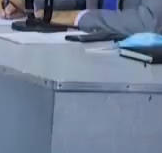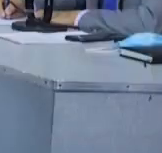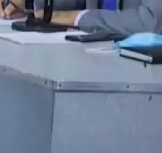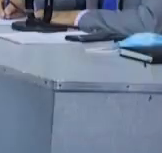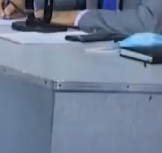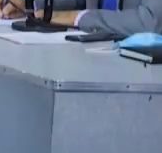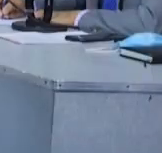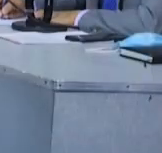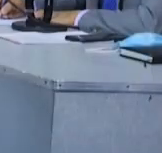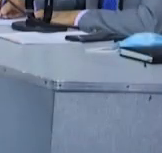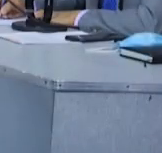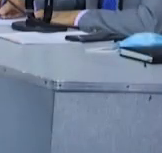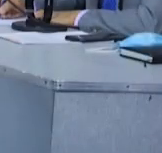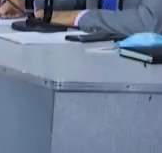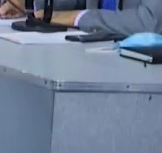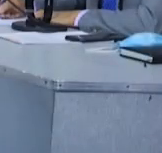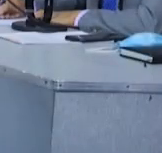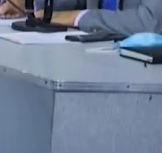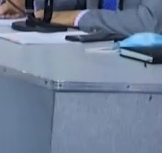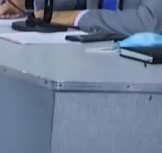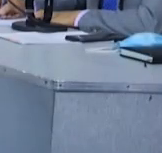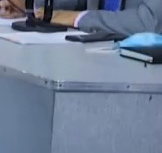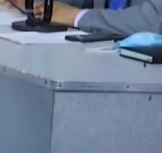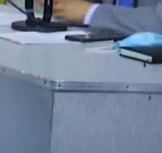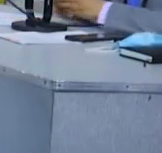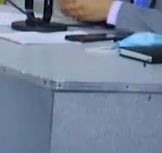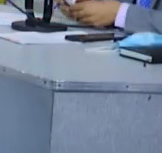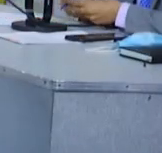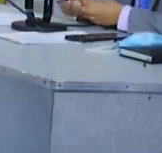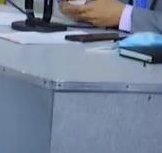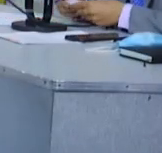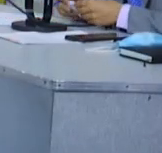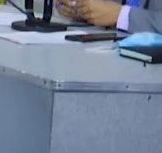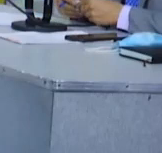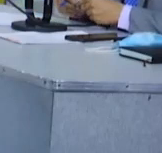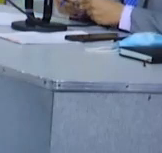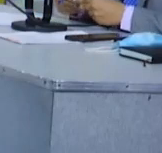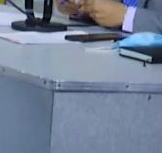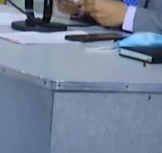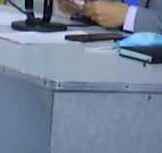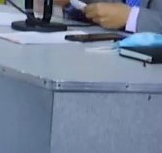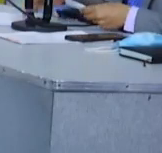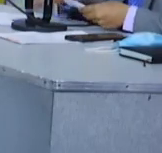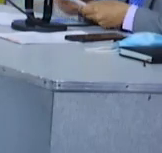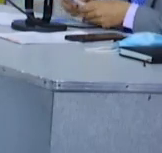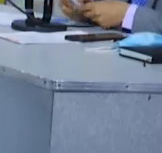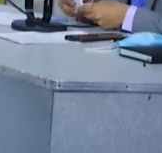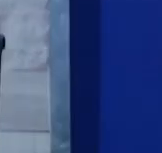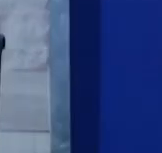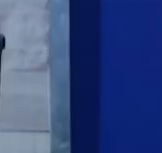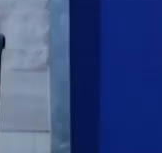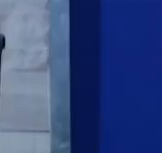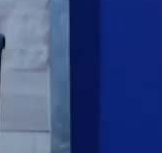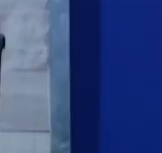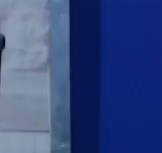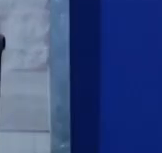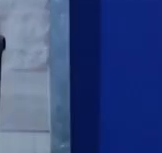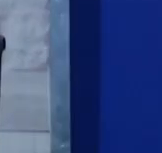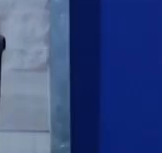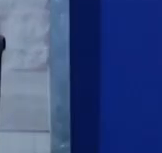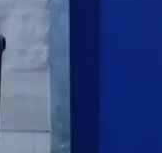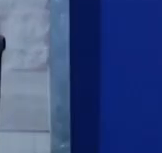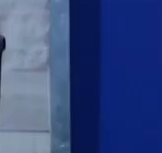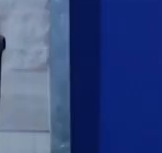interesante el debate. Yerjan, ¿qué tú nos dices? Que ha mantenido una posición radical. Ayer, cuando yo vi esto, yo esperaba que el